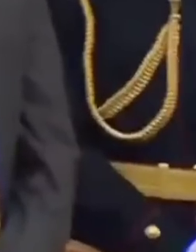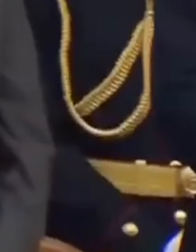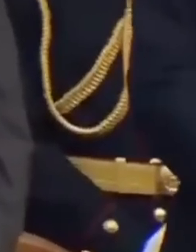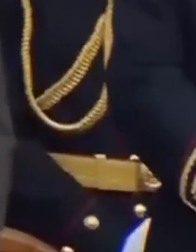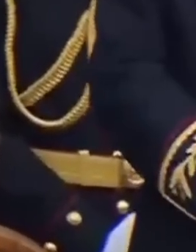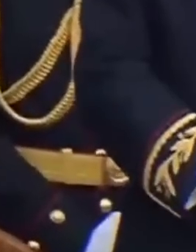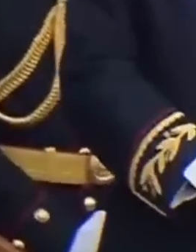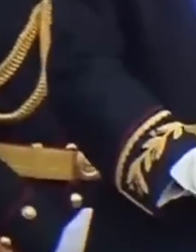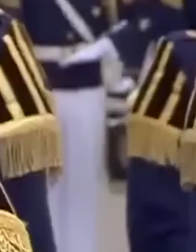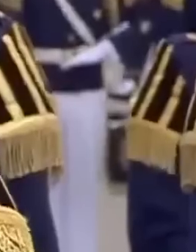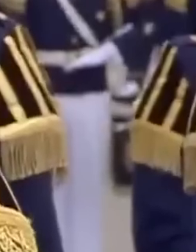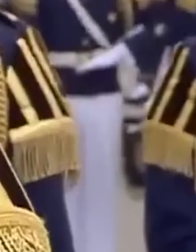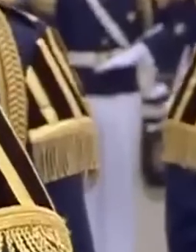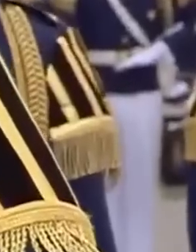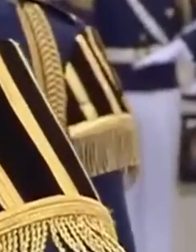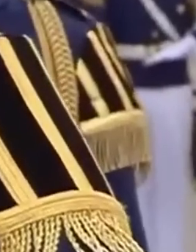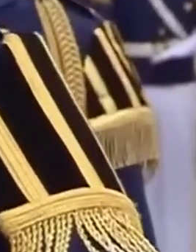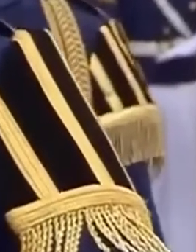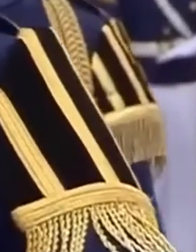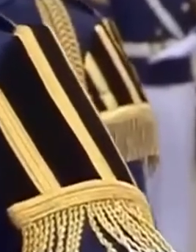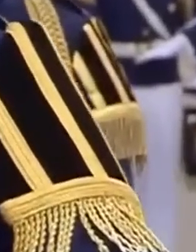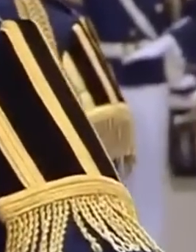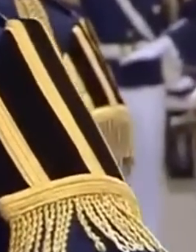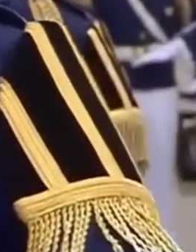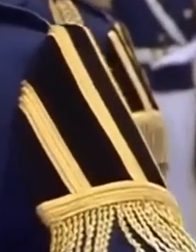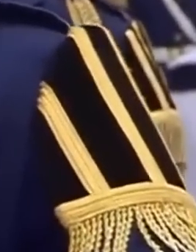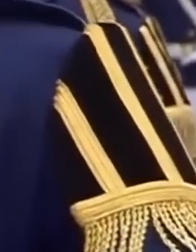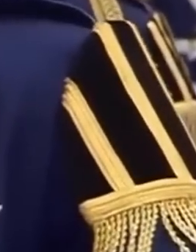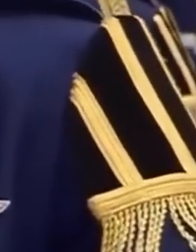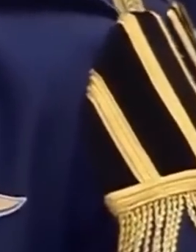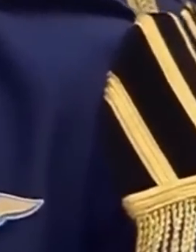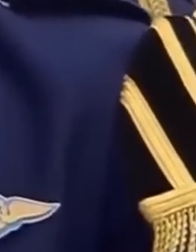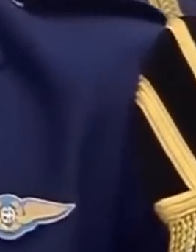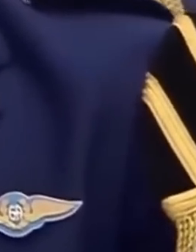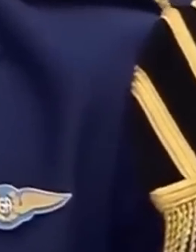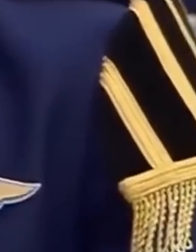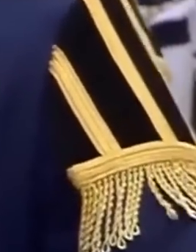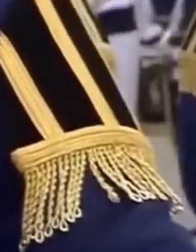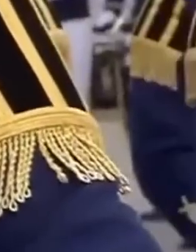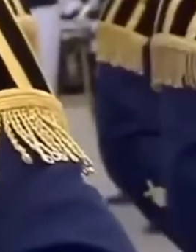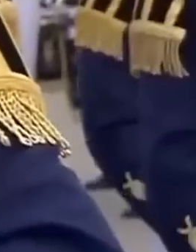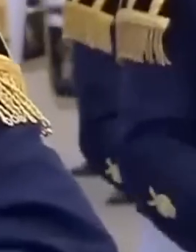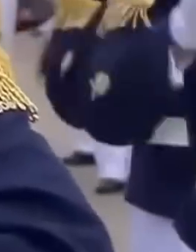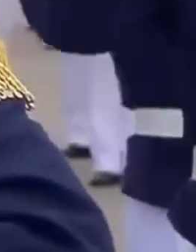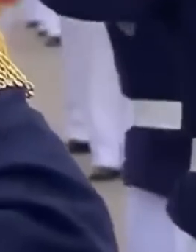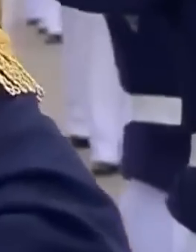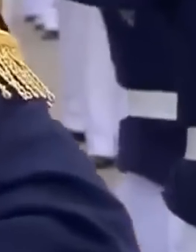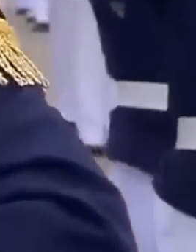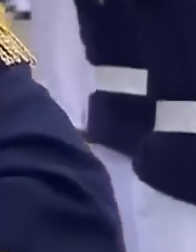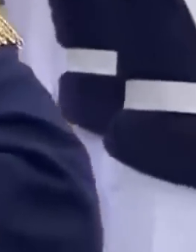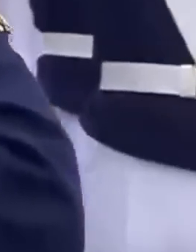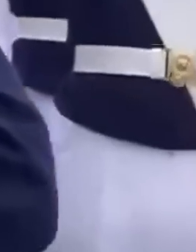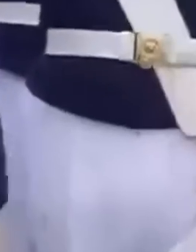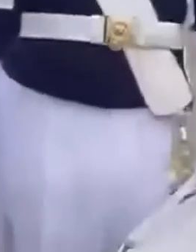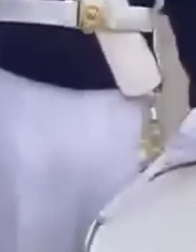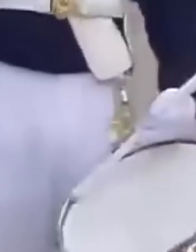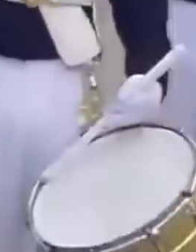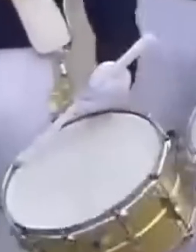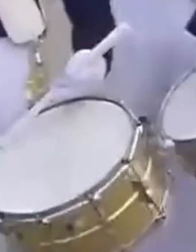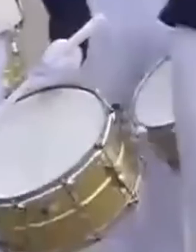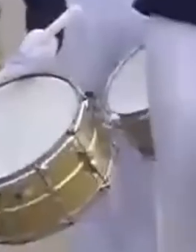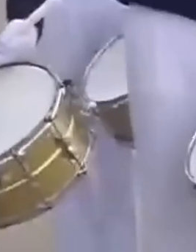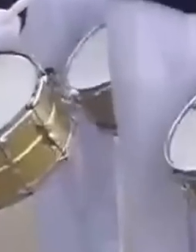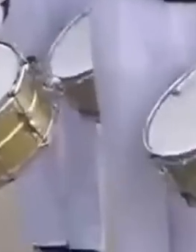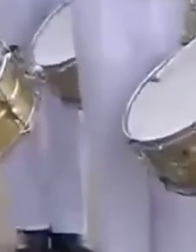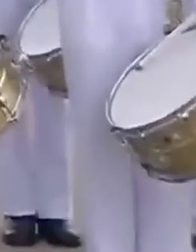O sea, no es que estos son los duros duros. No, sí, yo sé a qué te refieres otra escuela, que la que ya pasó primero ya era